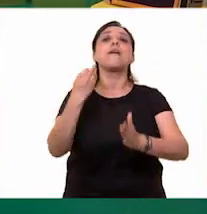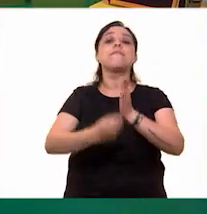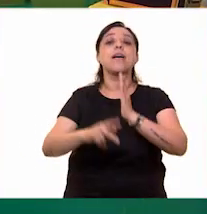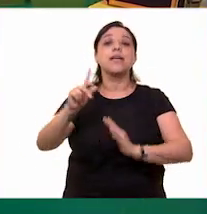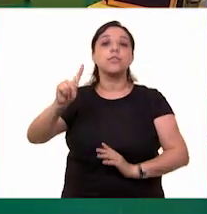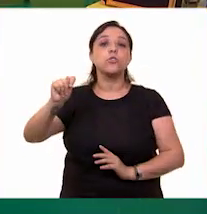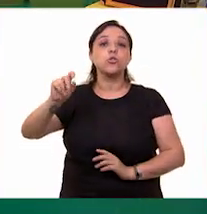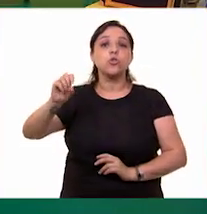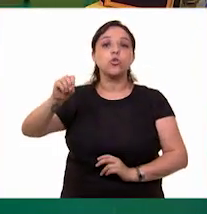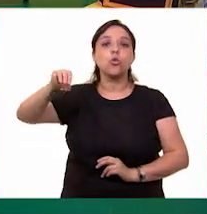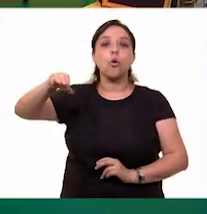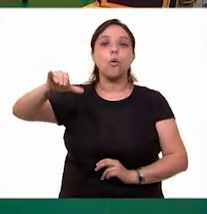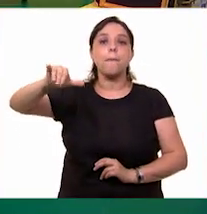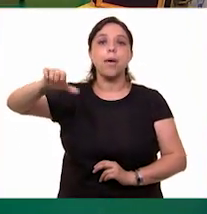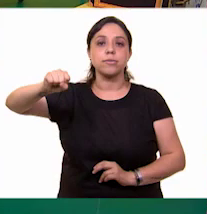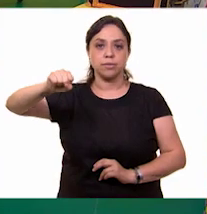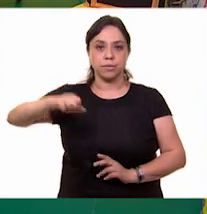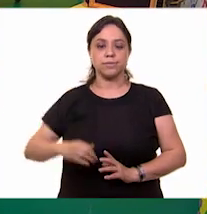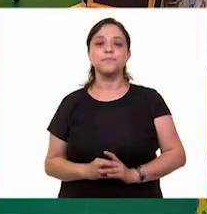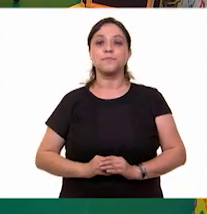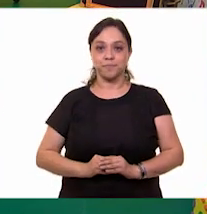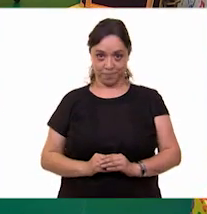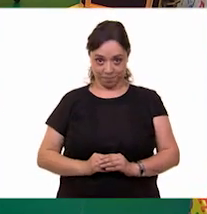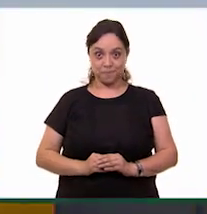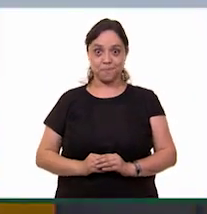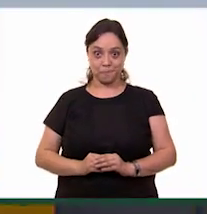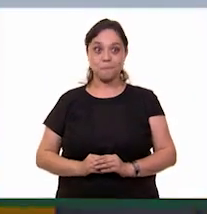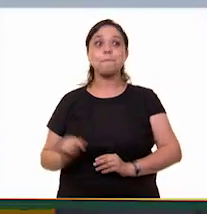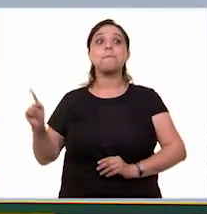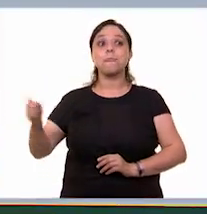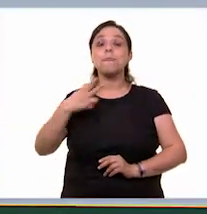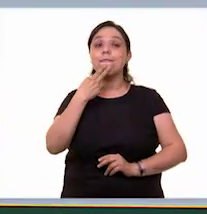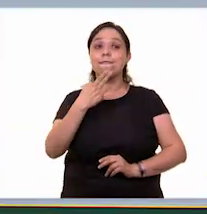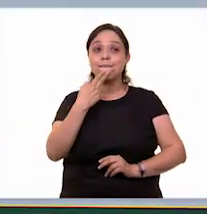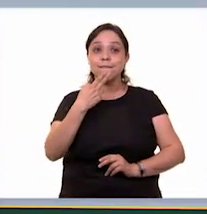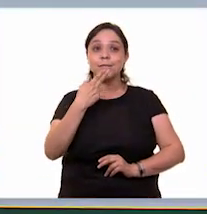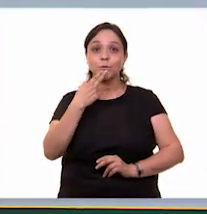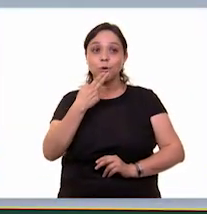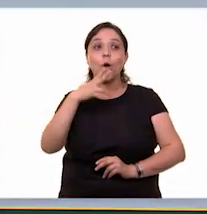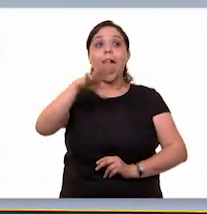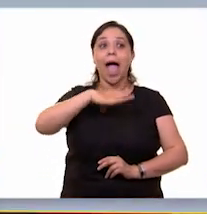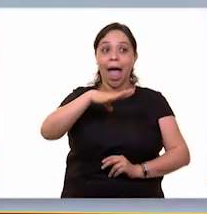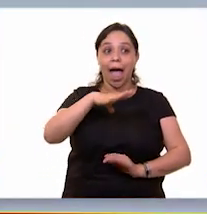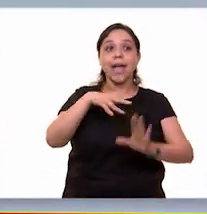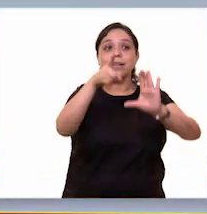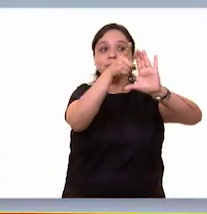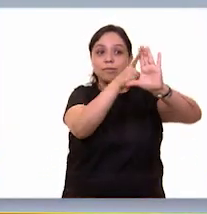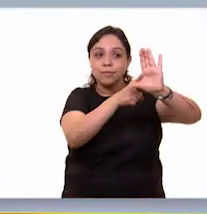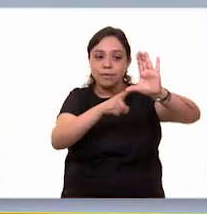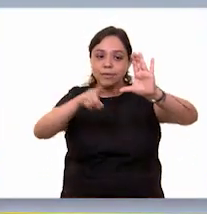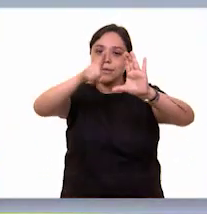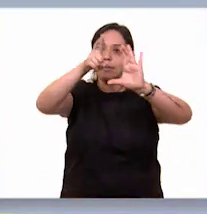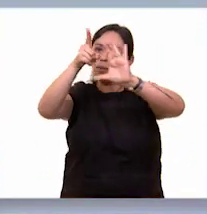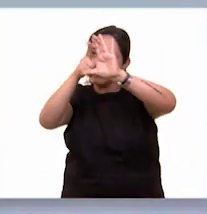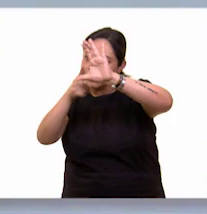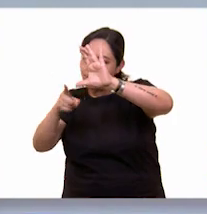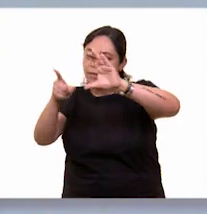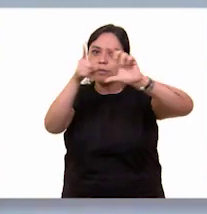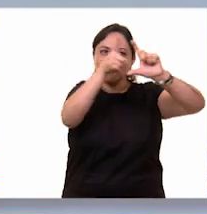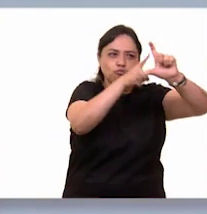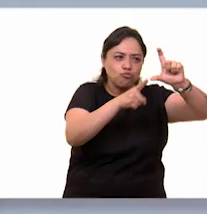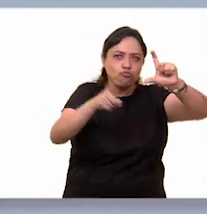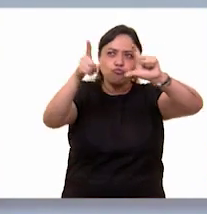A ver... Tomás también utilizó figuras con lados curvos que también